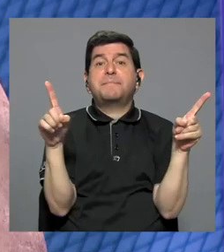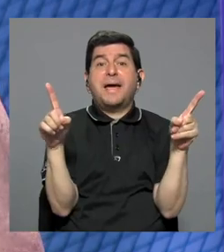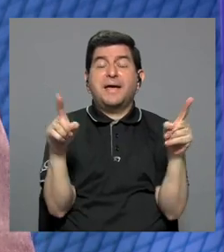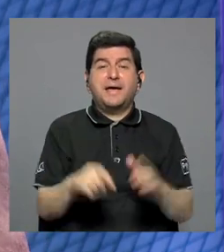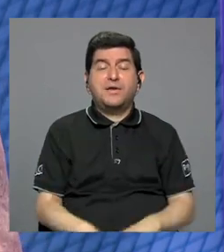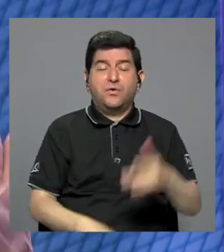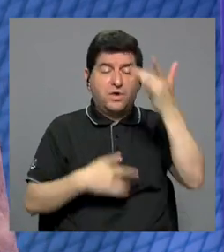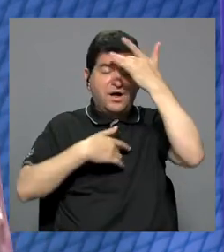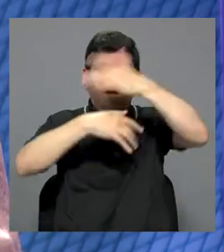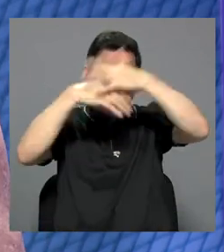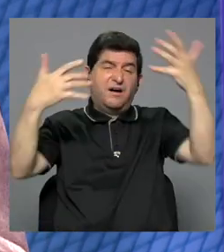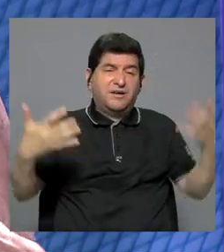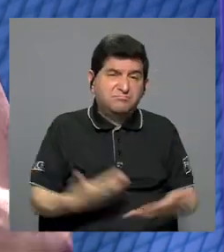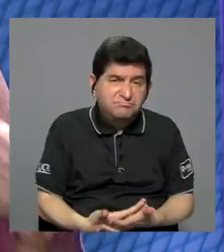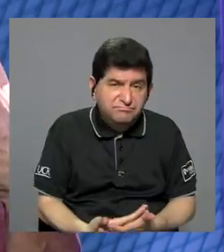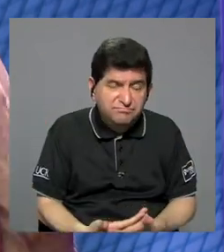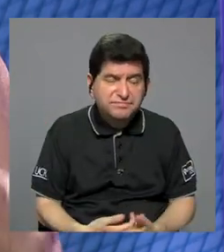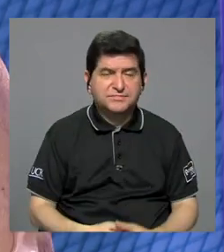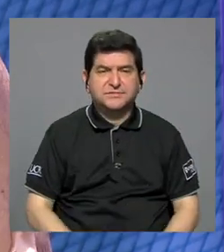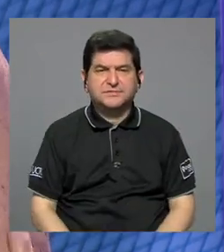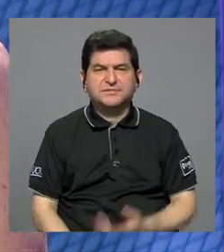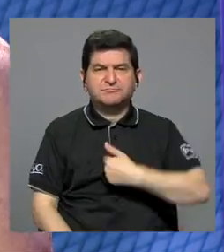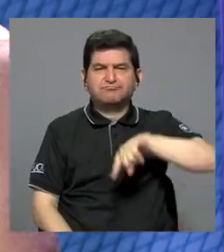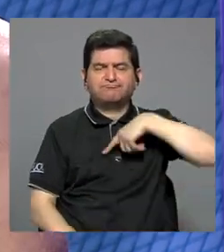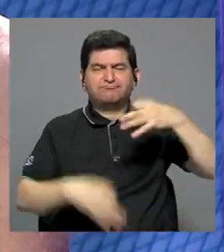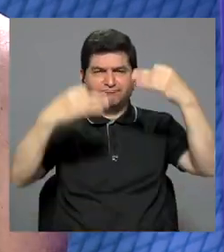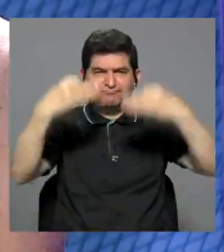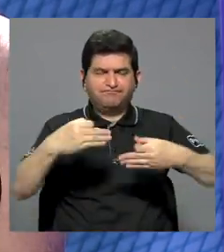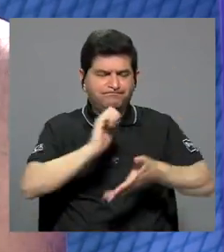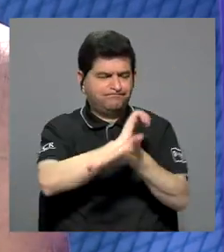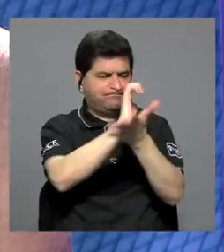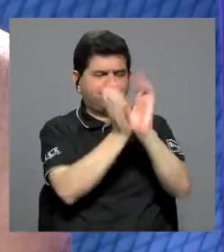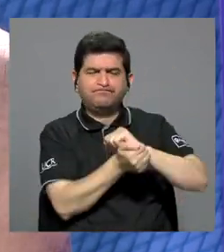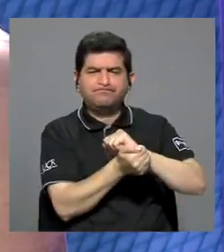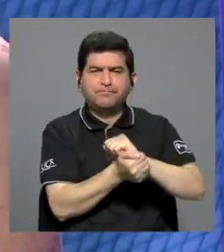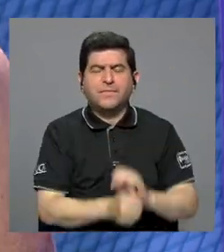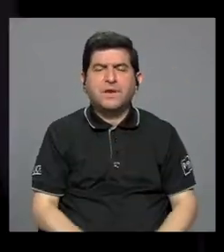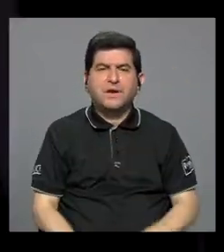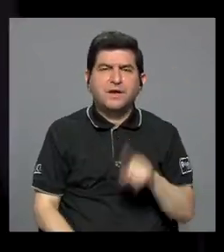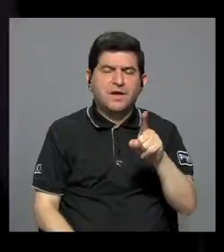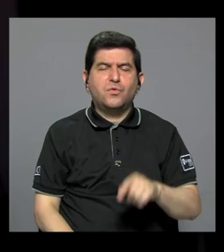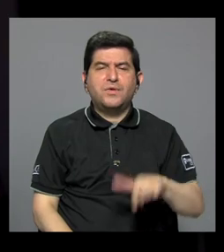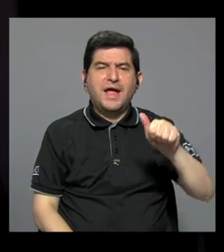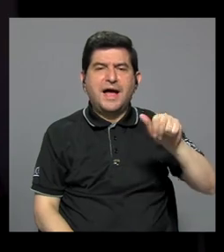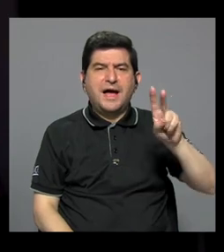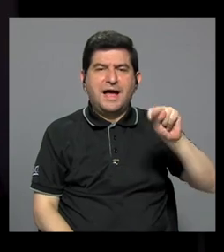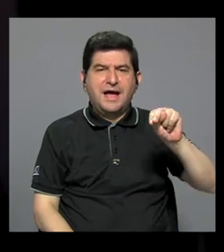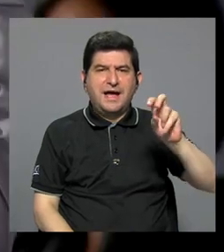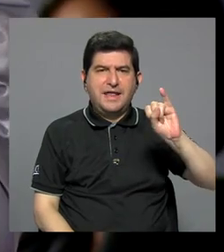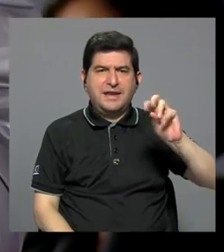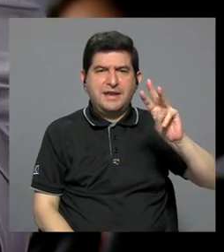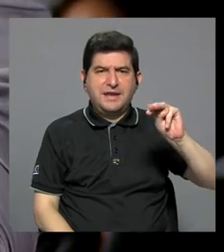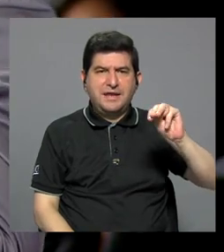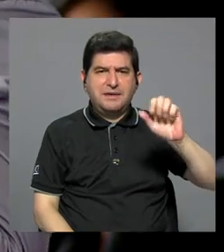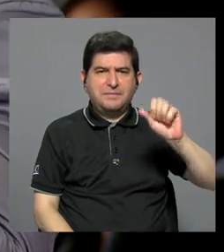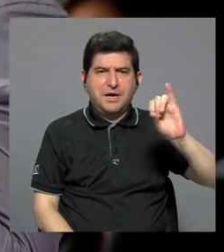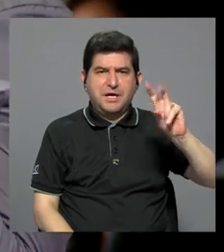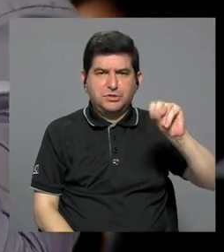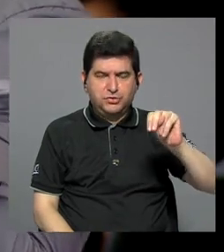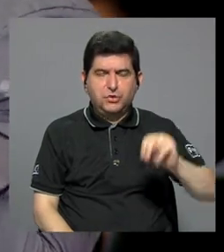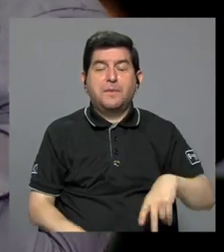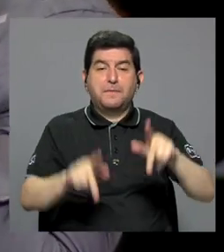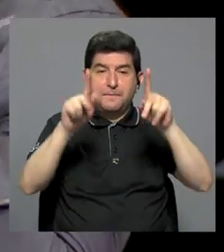vino la pandemia, etcétera, etcétera, y tomamos la decisión de convertirla en una animación. Entonces, lo que el